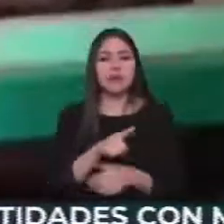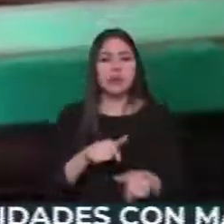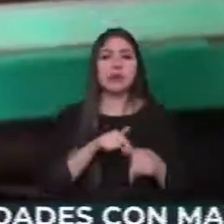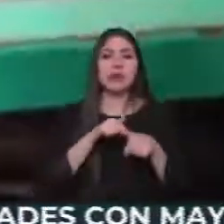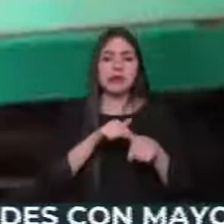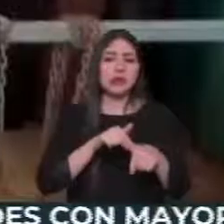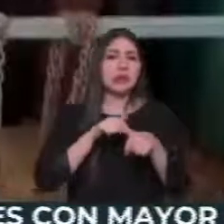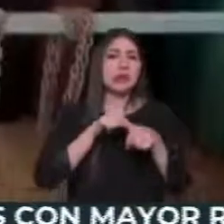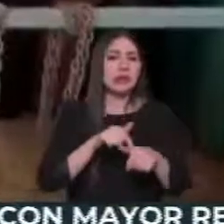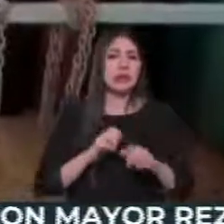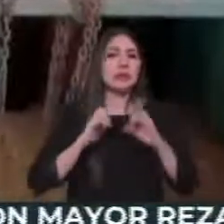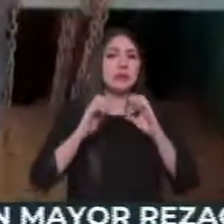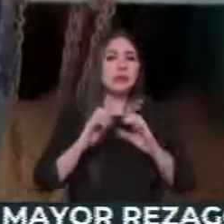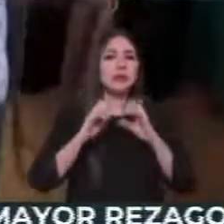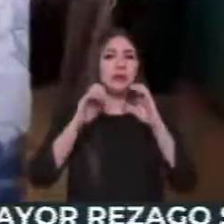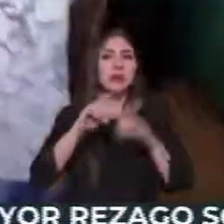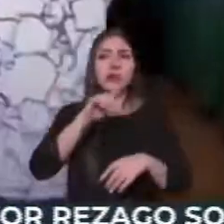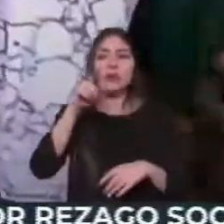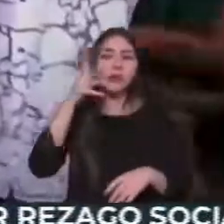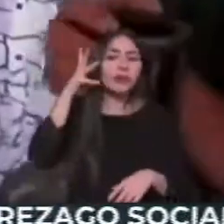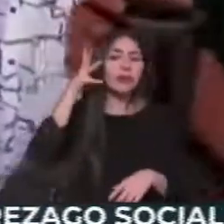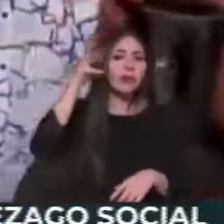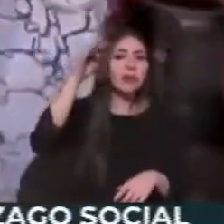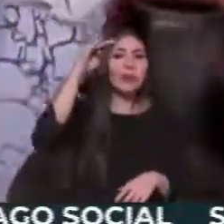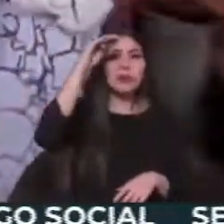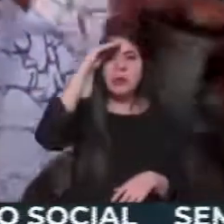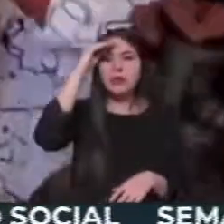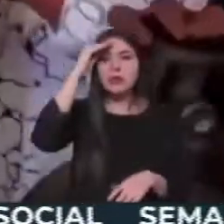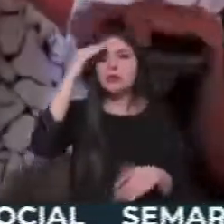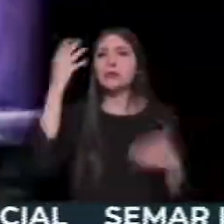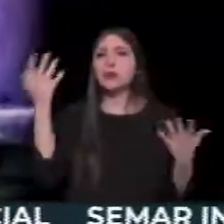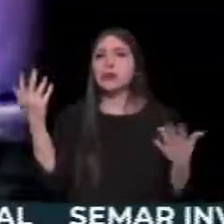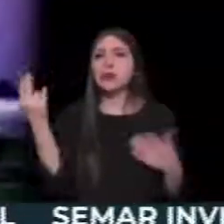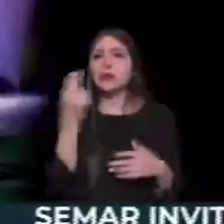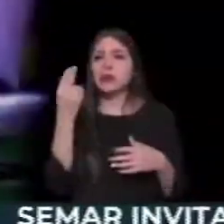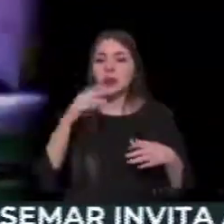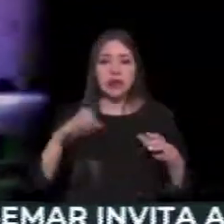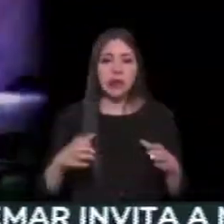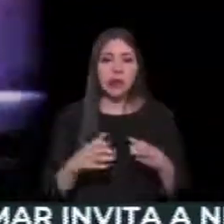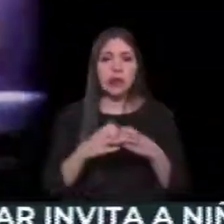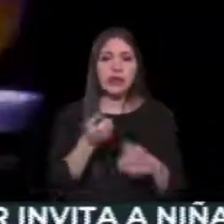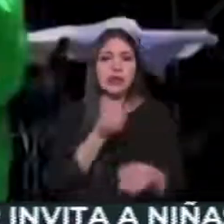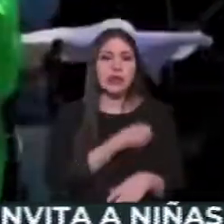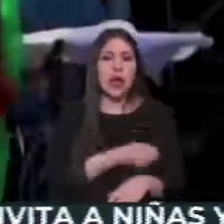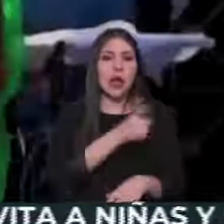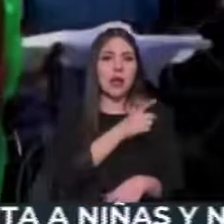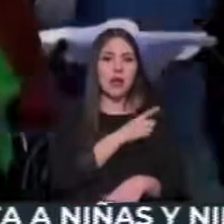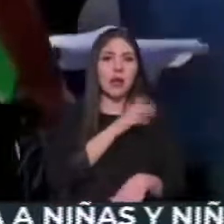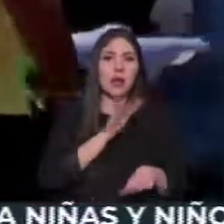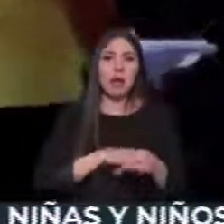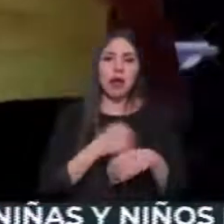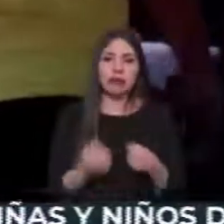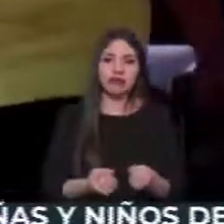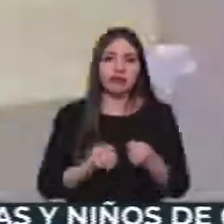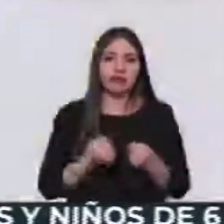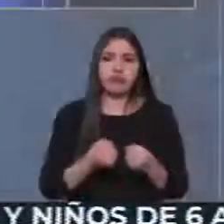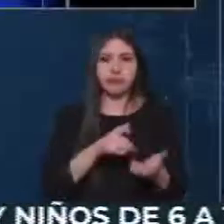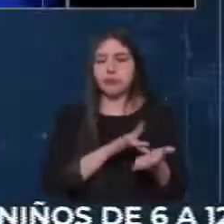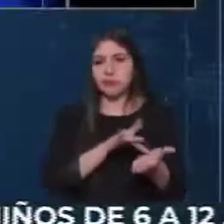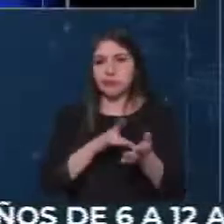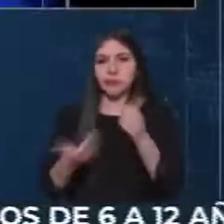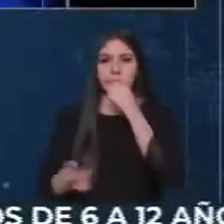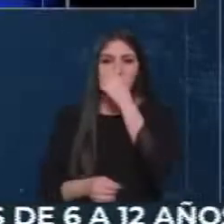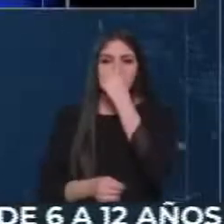por supuesto, de largo plazo pensar en un sistema sanitario mucho más robusto, ¿no? ¿Qué sistema